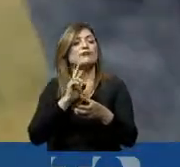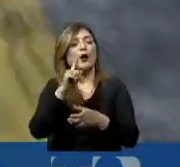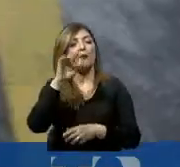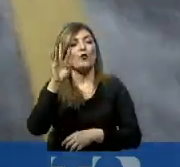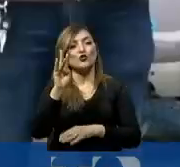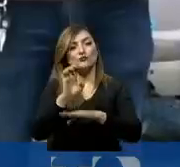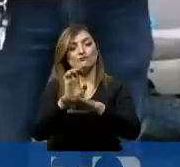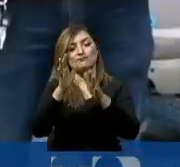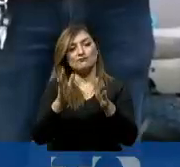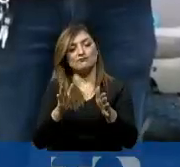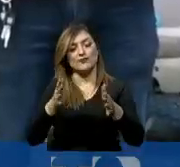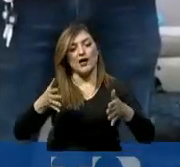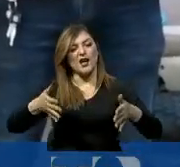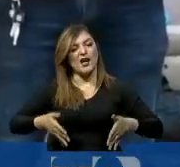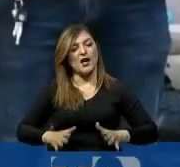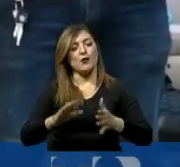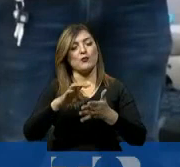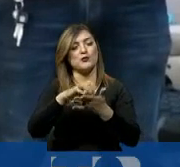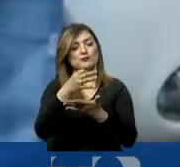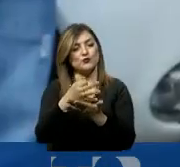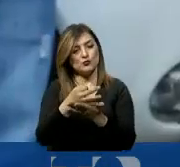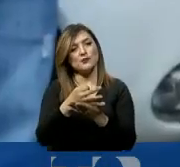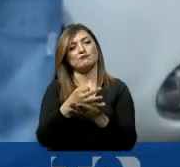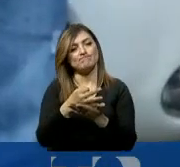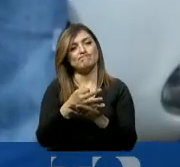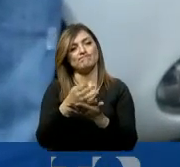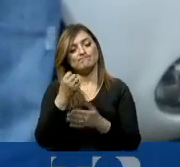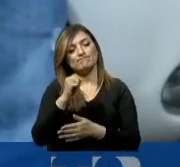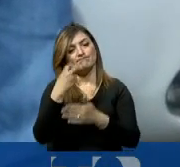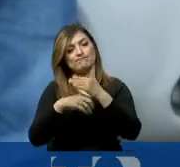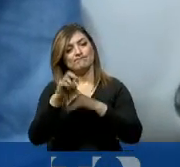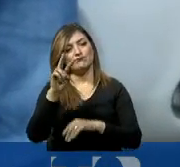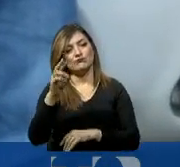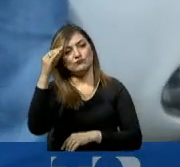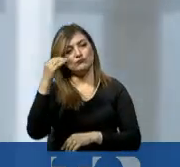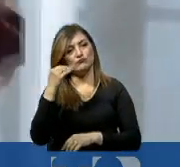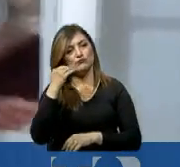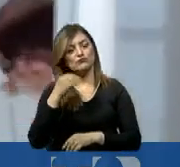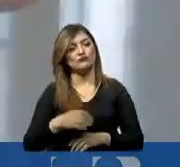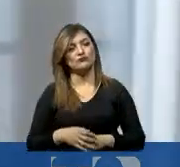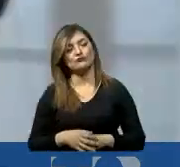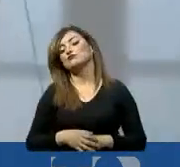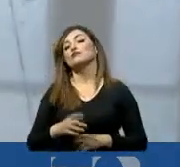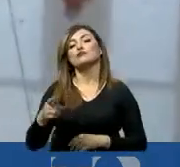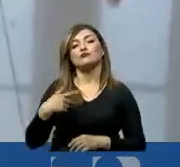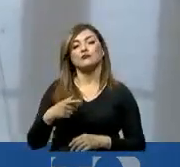esposos ecuatorianos oriundos de la provincia de Cotopaxi, quienes viajaban con dos hijos menores de edad que pasaron a manos de la DINAPEN